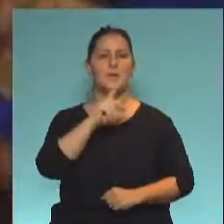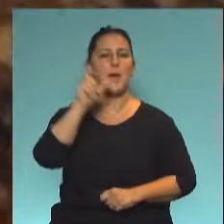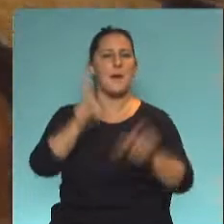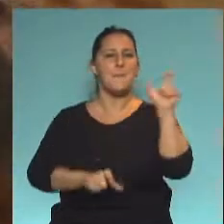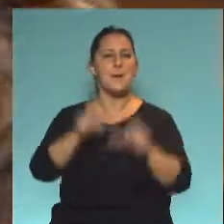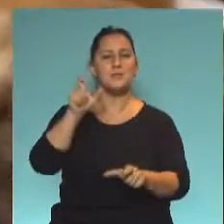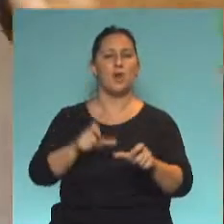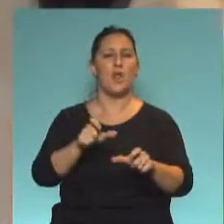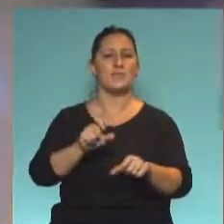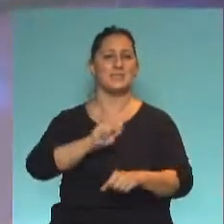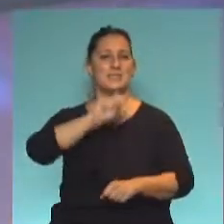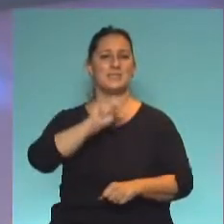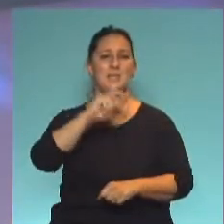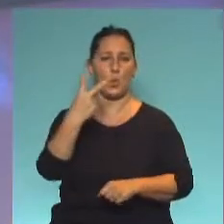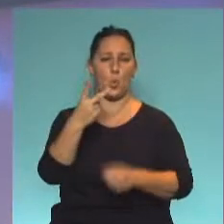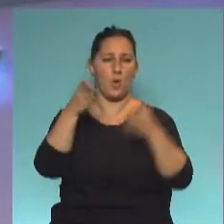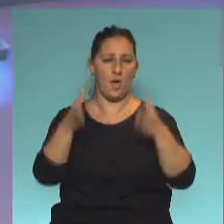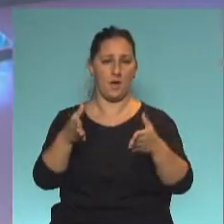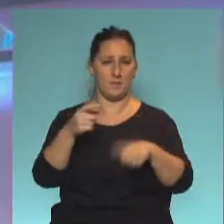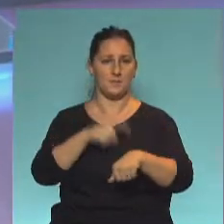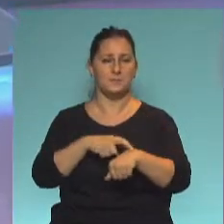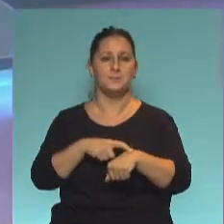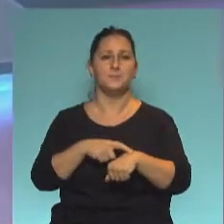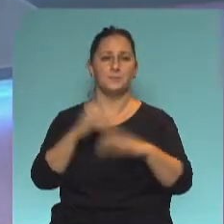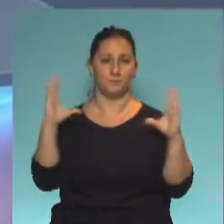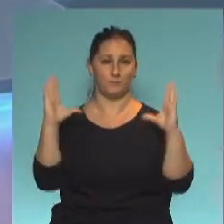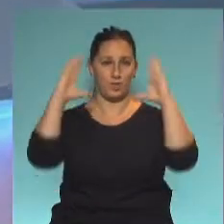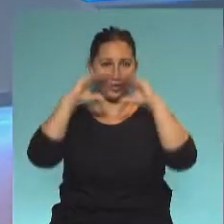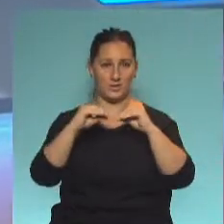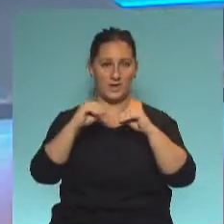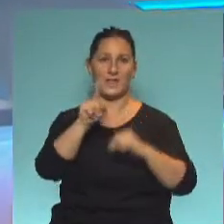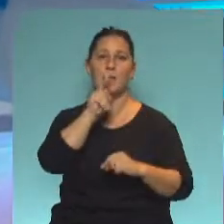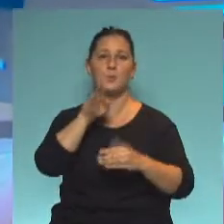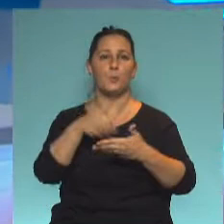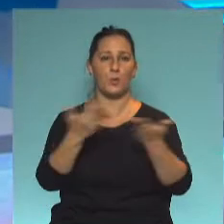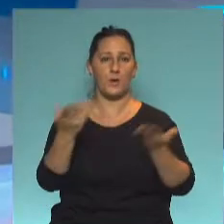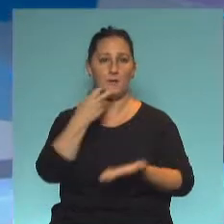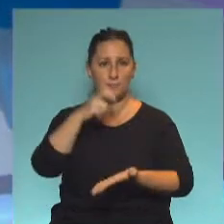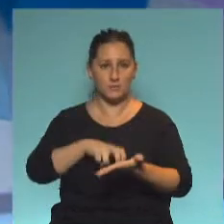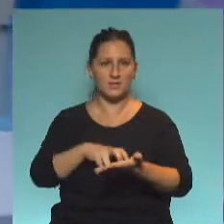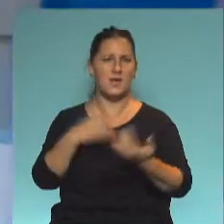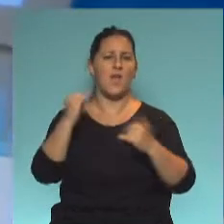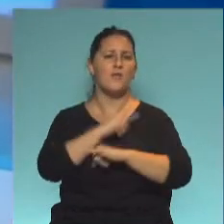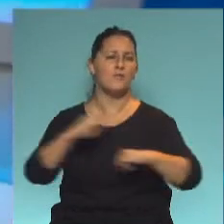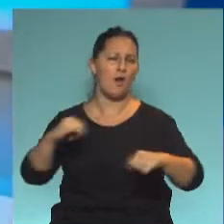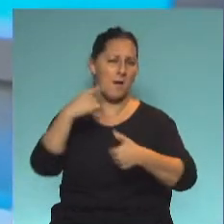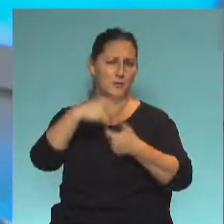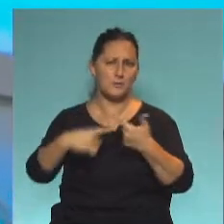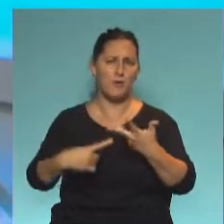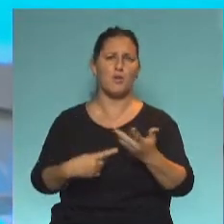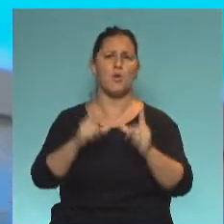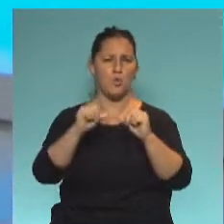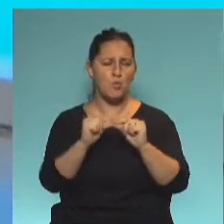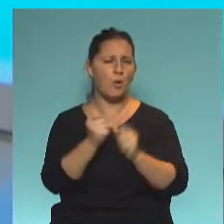están aquí en esta segunda, en la noche edición nocturna de Televisión Pública Noticias, con mucha información. Adelantados los